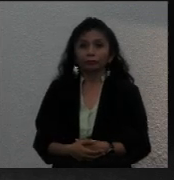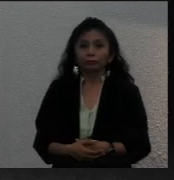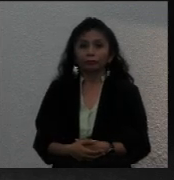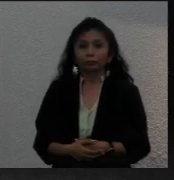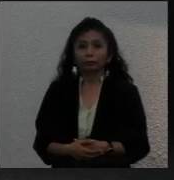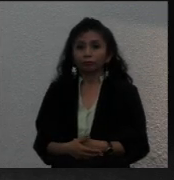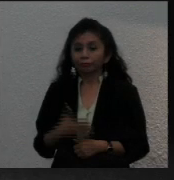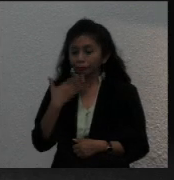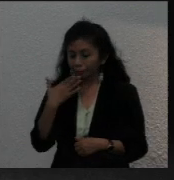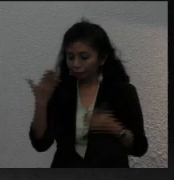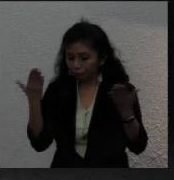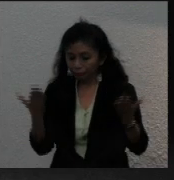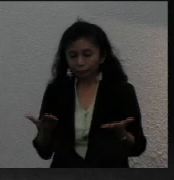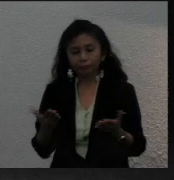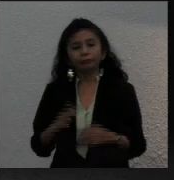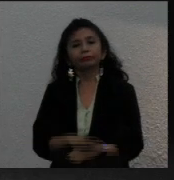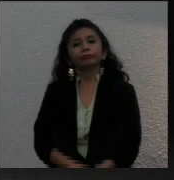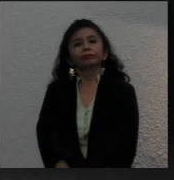bien recibido.